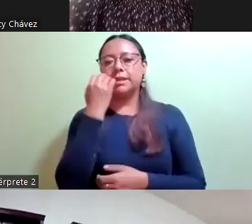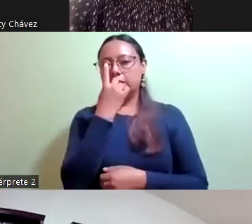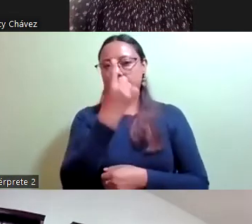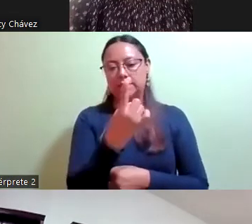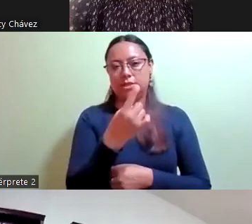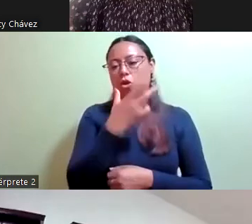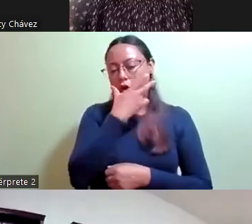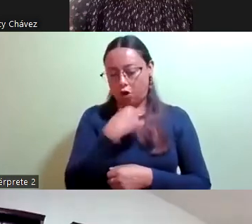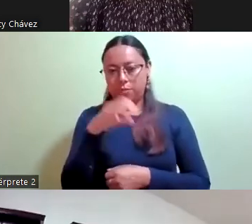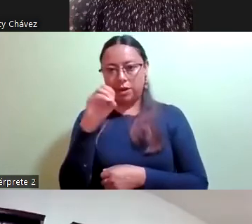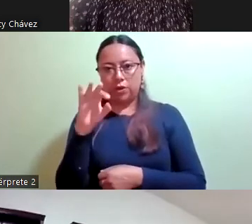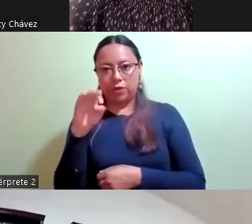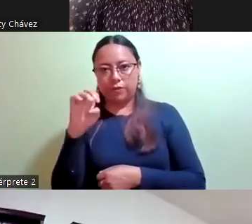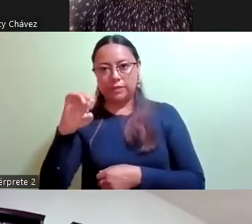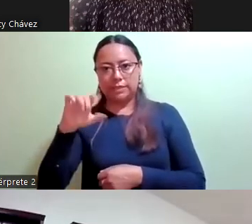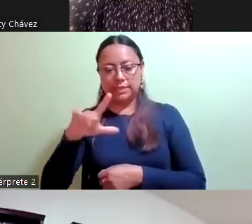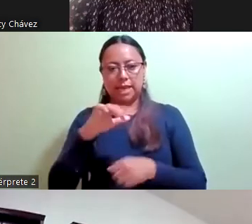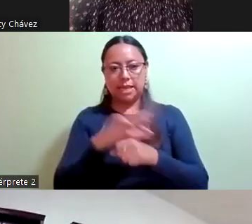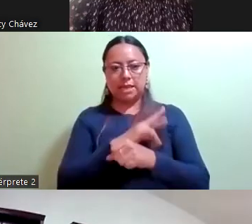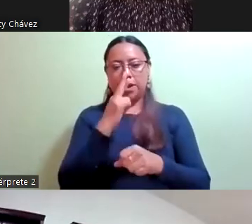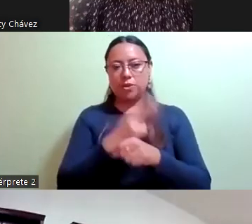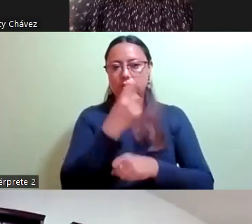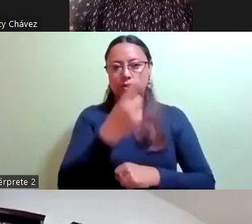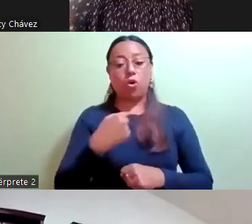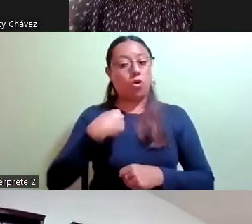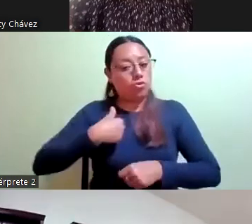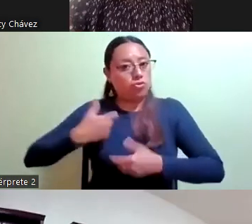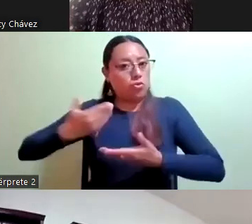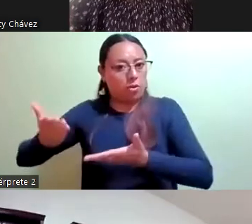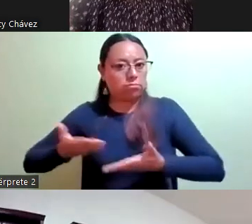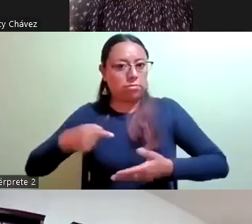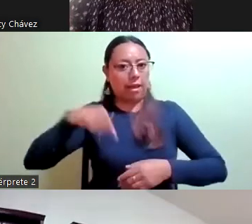mayor menciona, desde el día que yo llegué